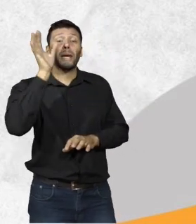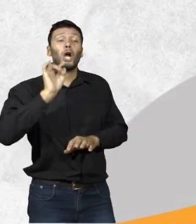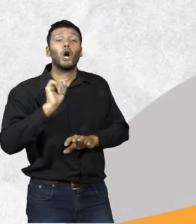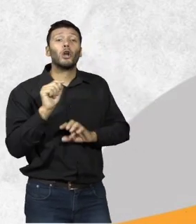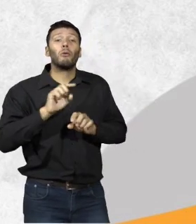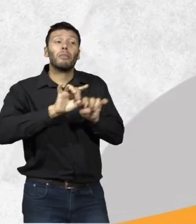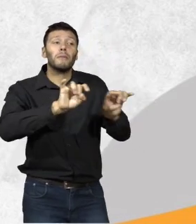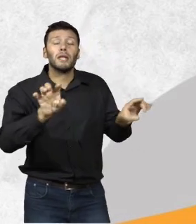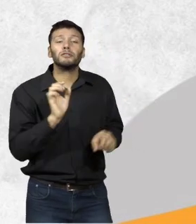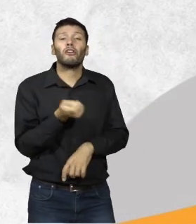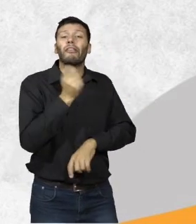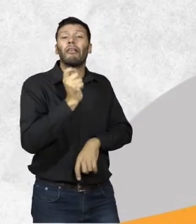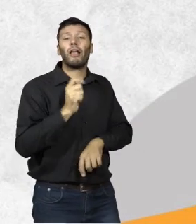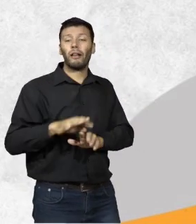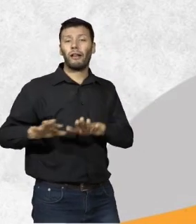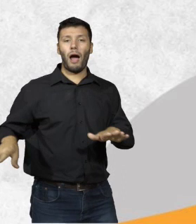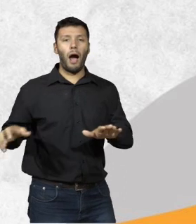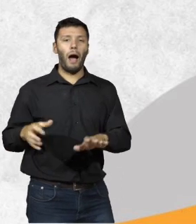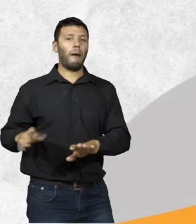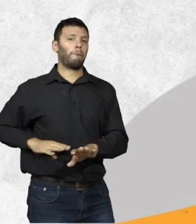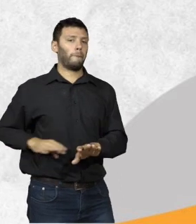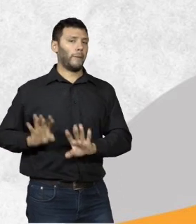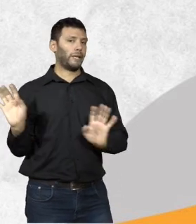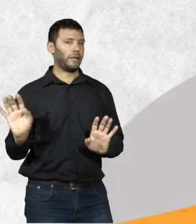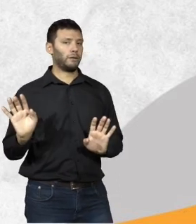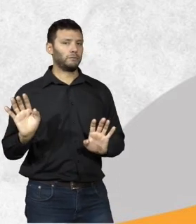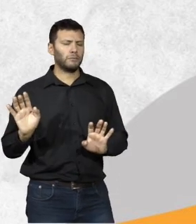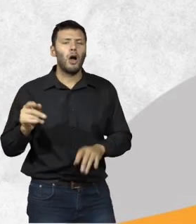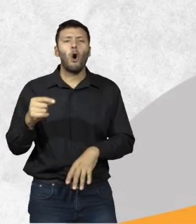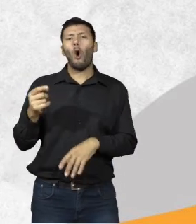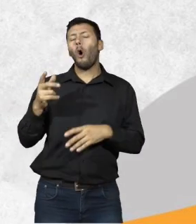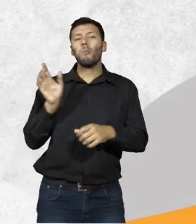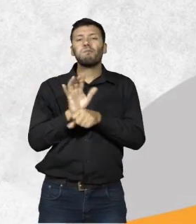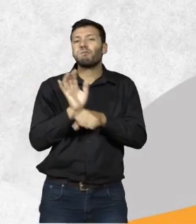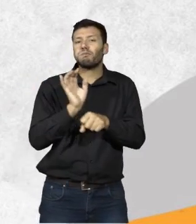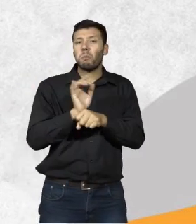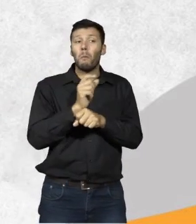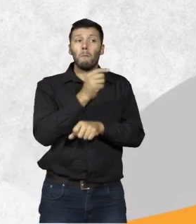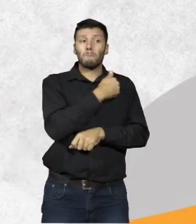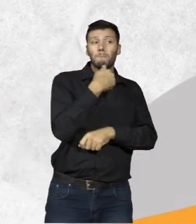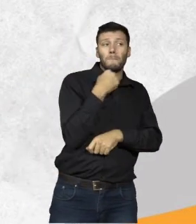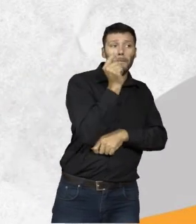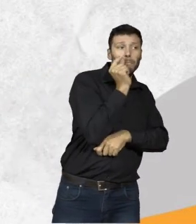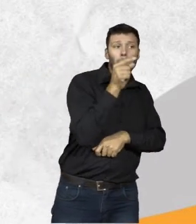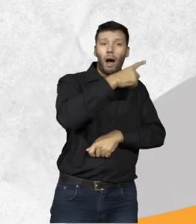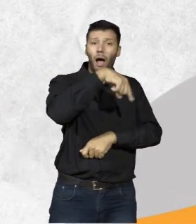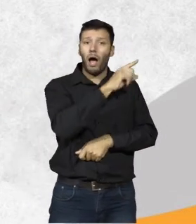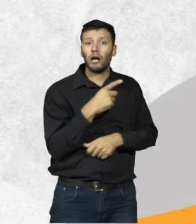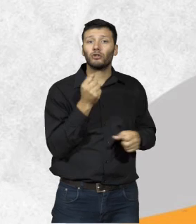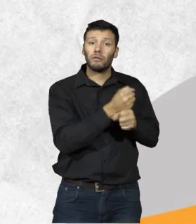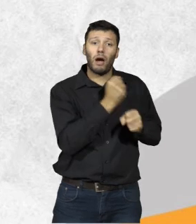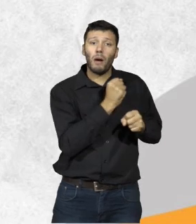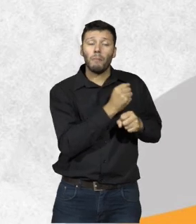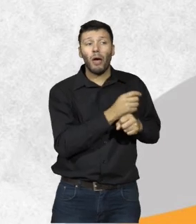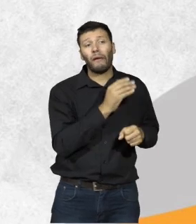hambre. Entonces, démosle la oportunidad a sus papás de poder trabajar y de poder desarrollarse cuando es un departamento que